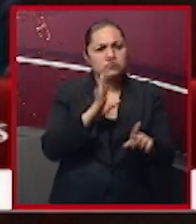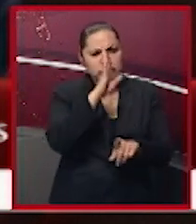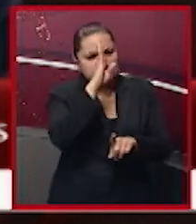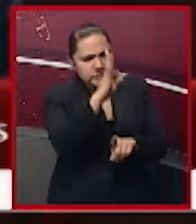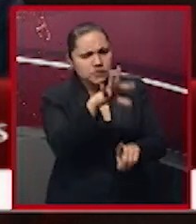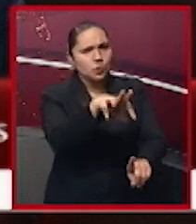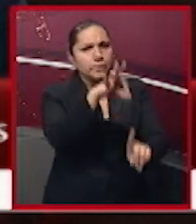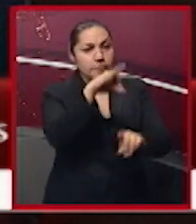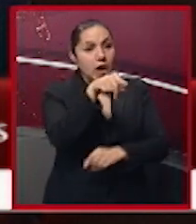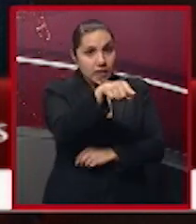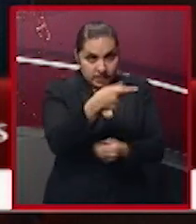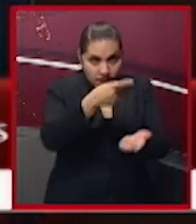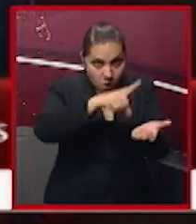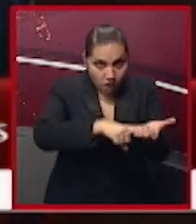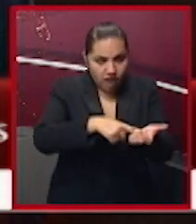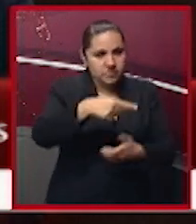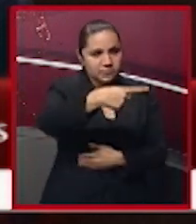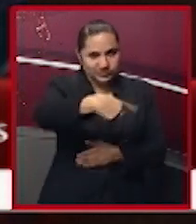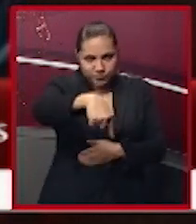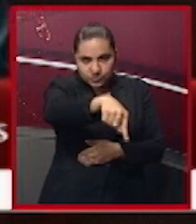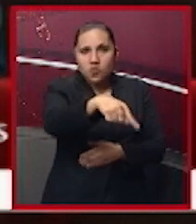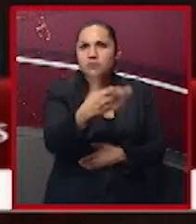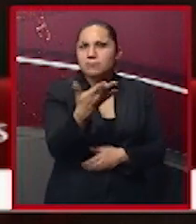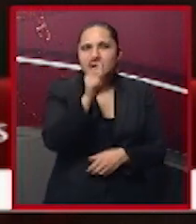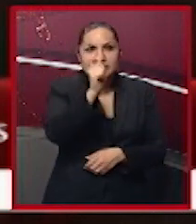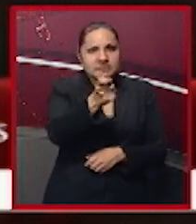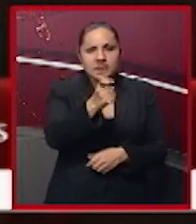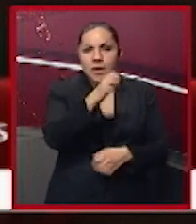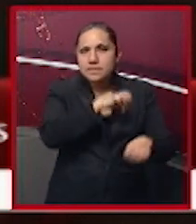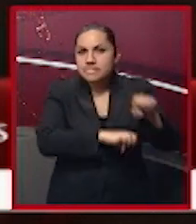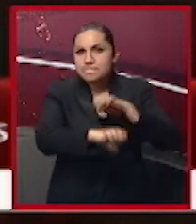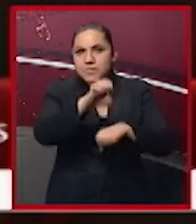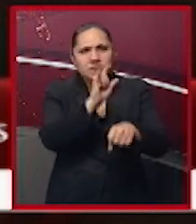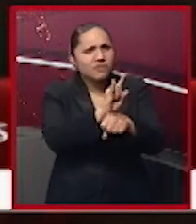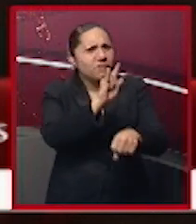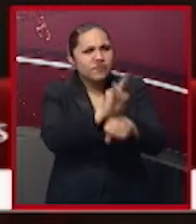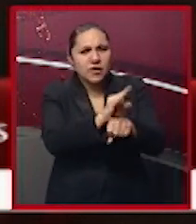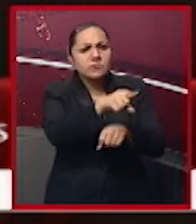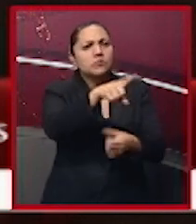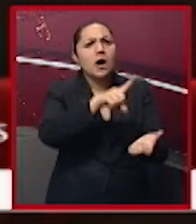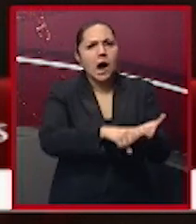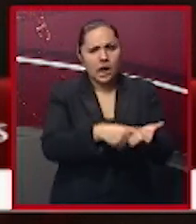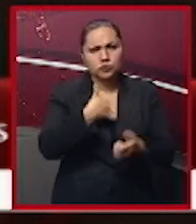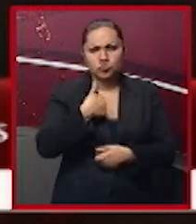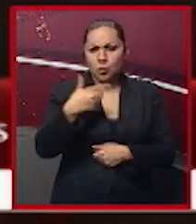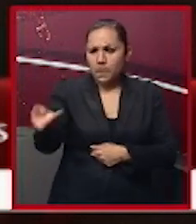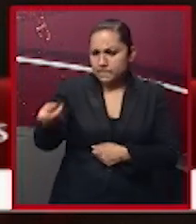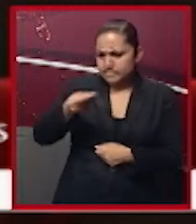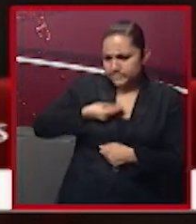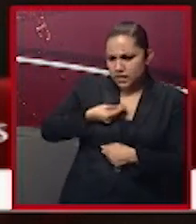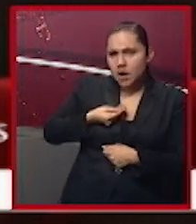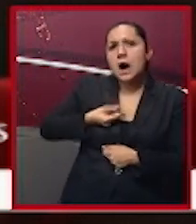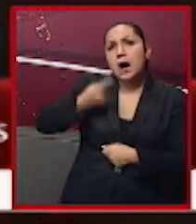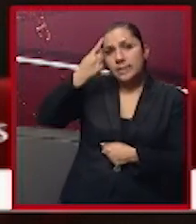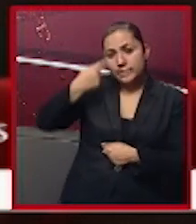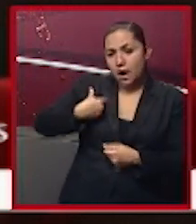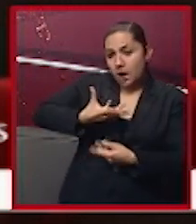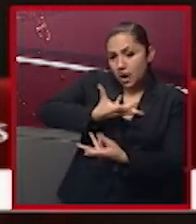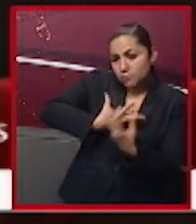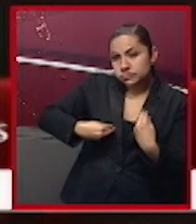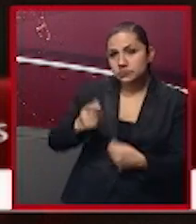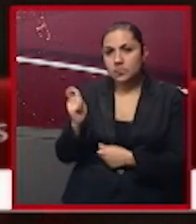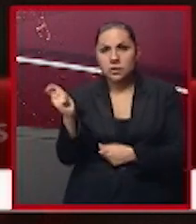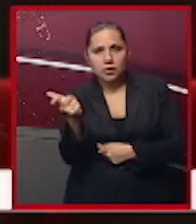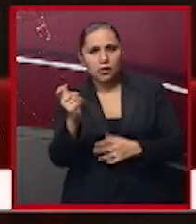las universidades reciben recursos públicos. Este es uno de los hechos de corrupción que